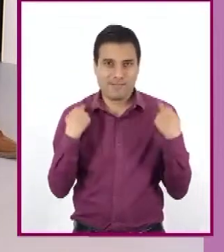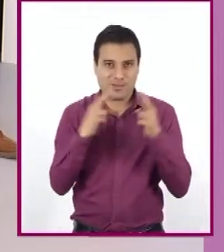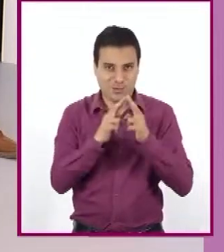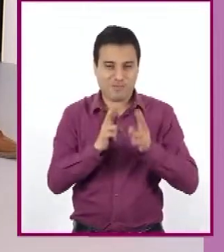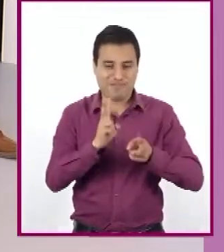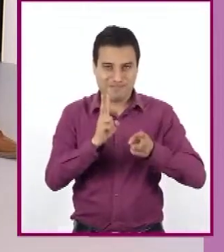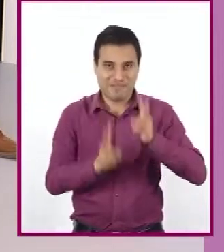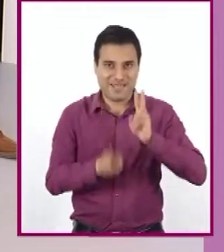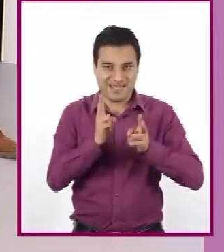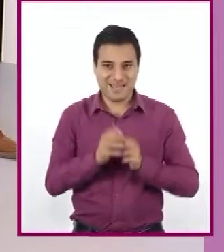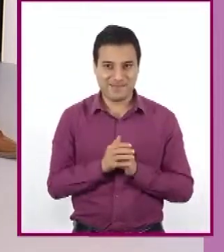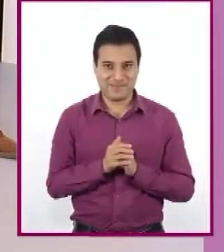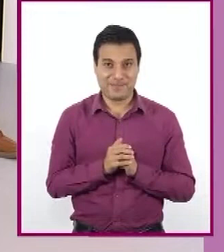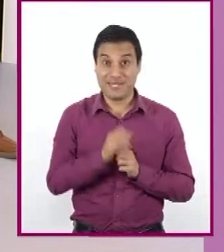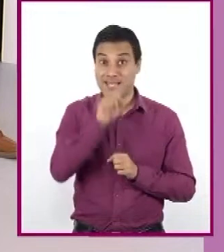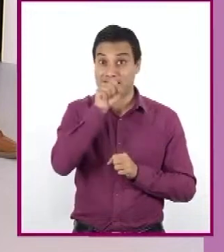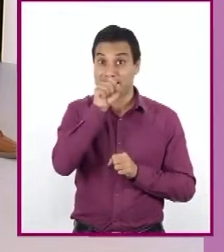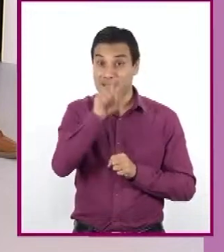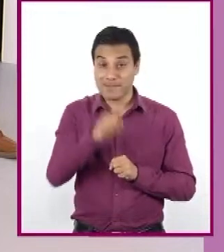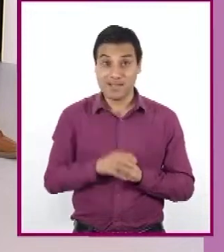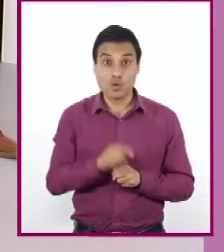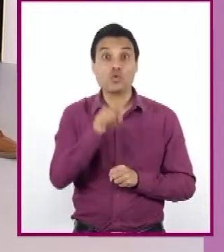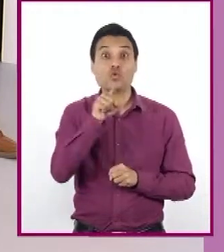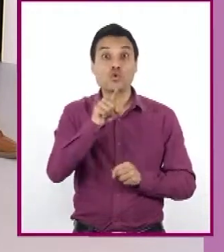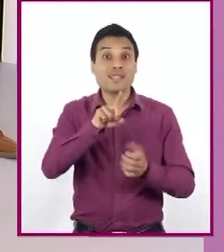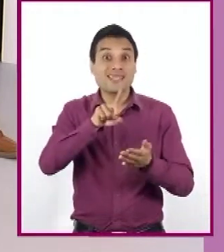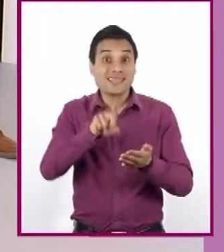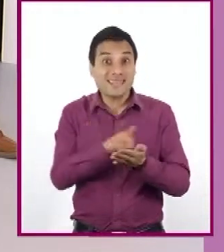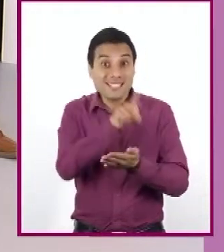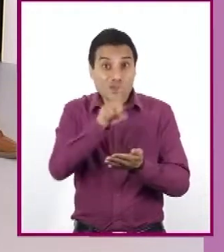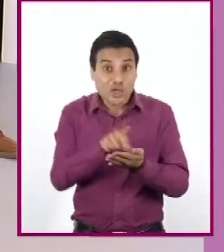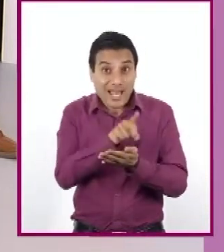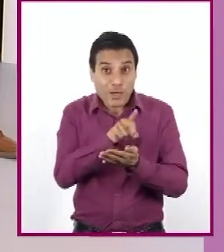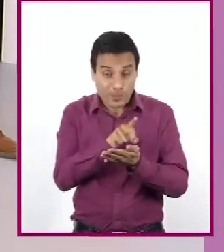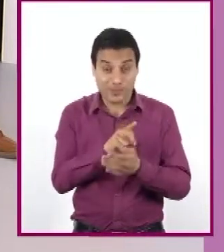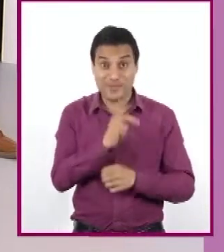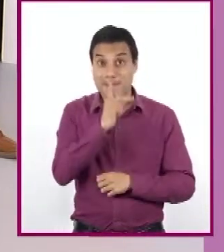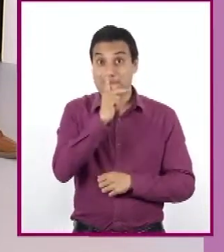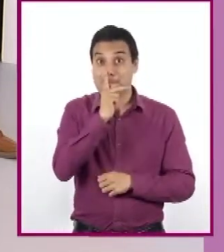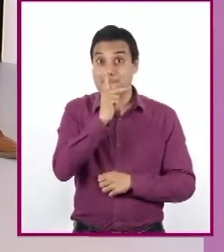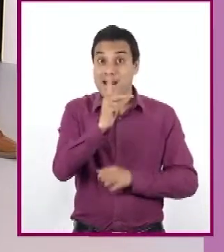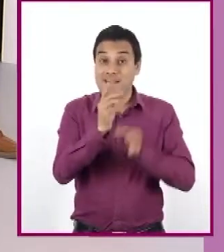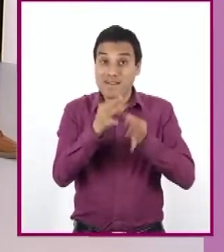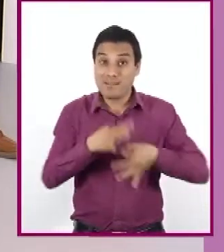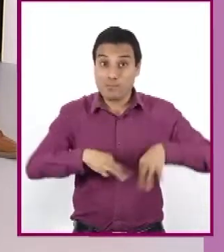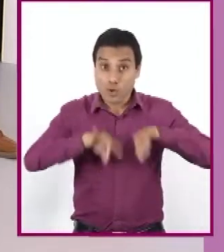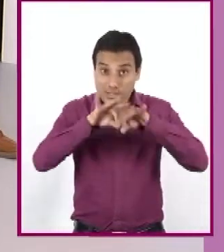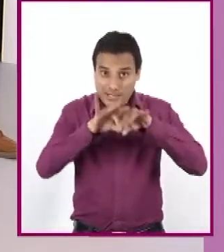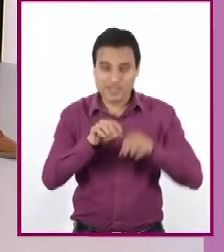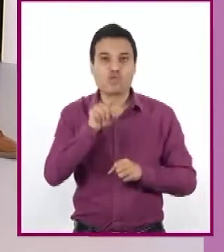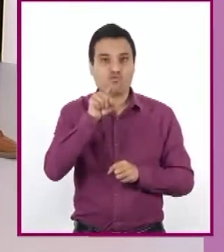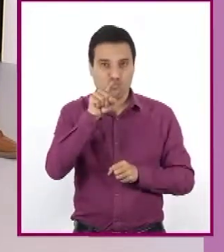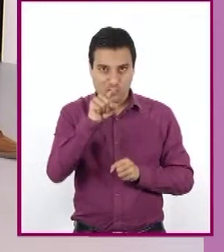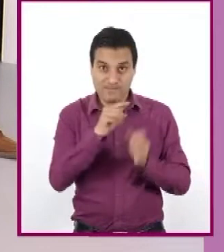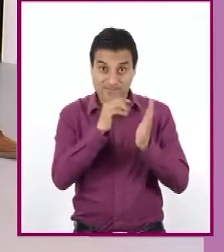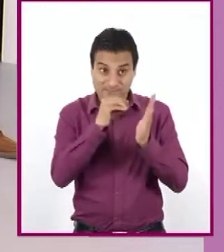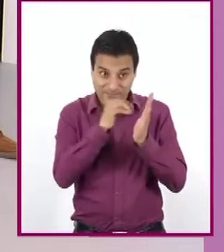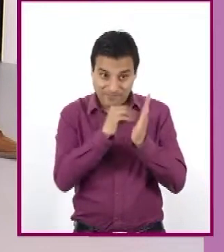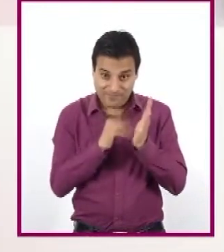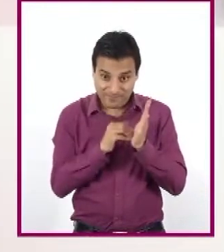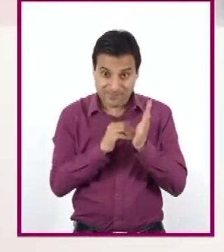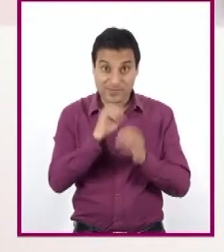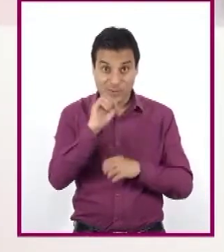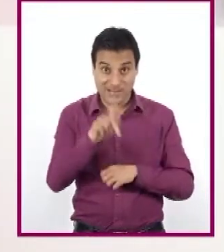También se les invita a anotar en su abecedario biológico aquellas palabras que resulten nuevas o interesantes. Así que